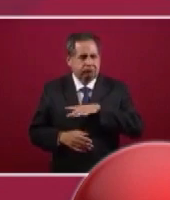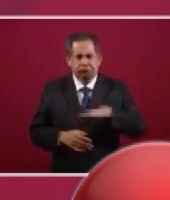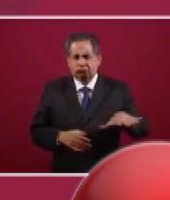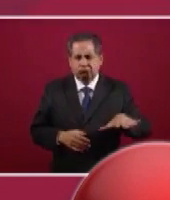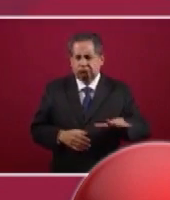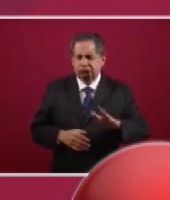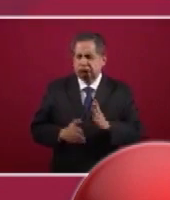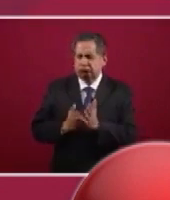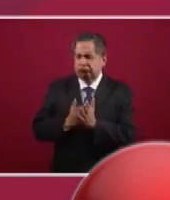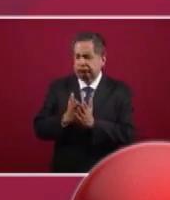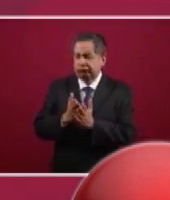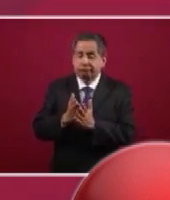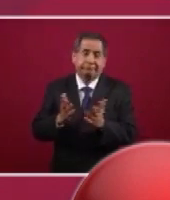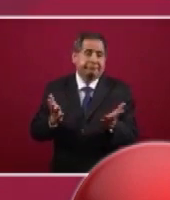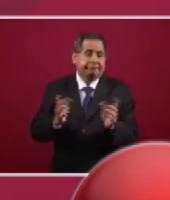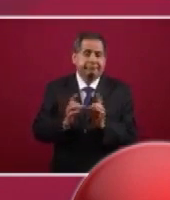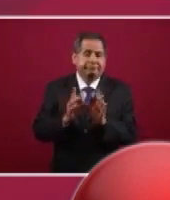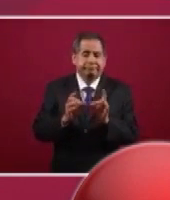este caso,